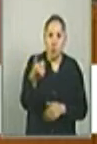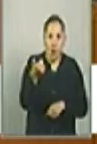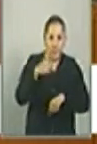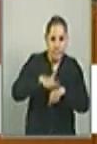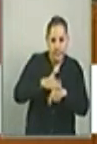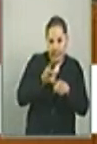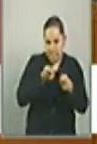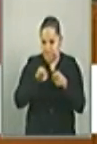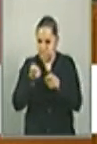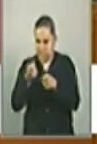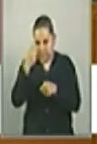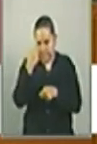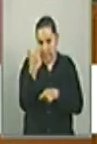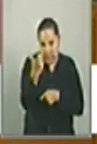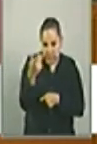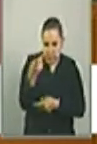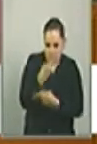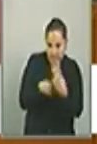económicos.